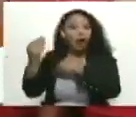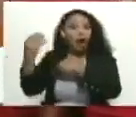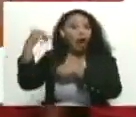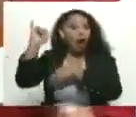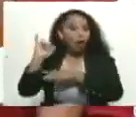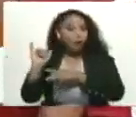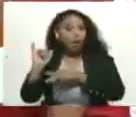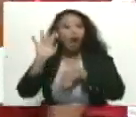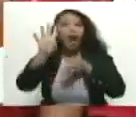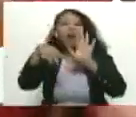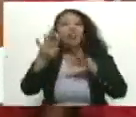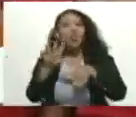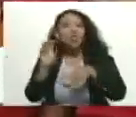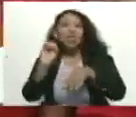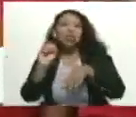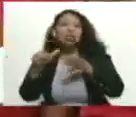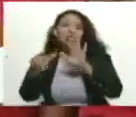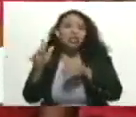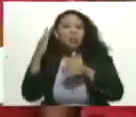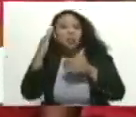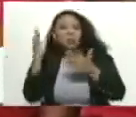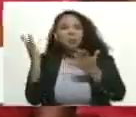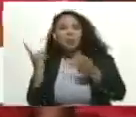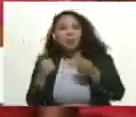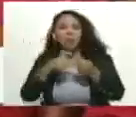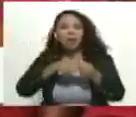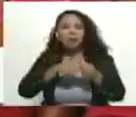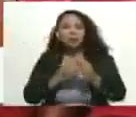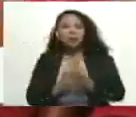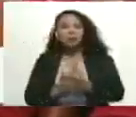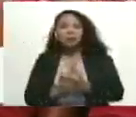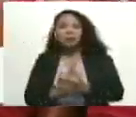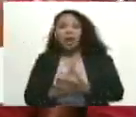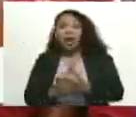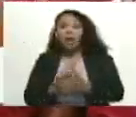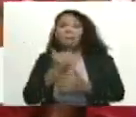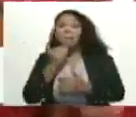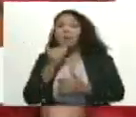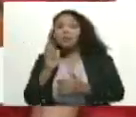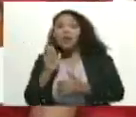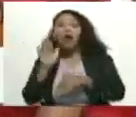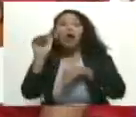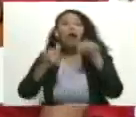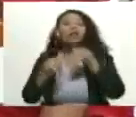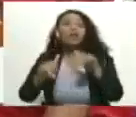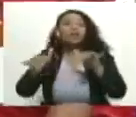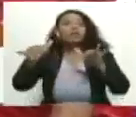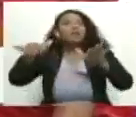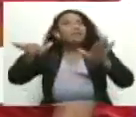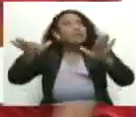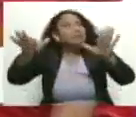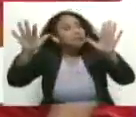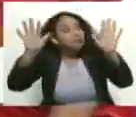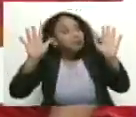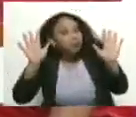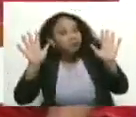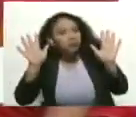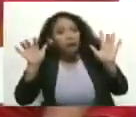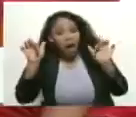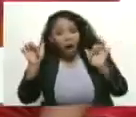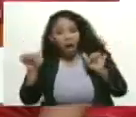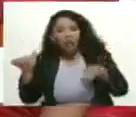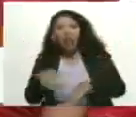Hay 14 o 13, no sé cuántos que están inscritos ahí. Van a ir unas elecciones, supuestamente. Aquí en esta